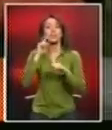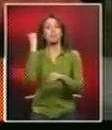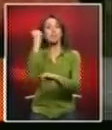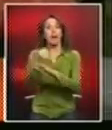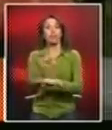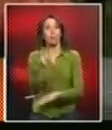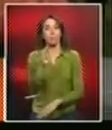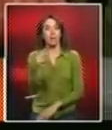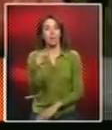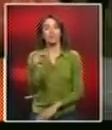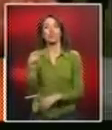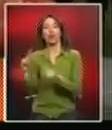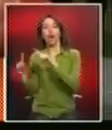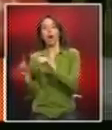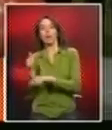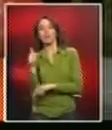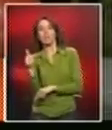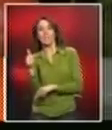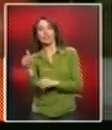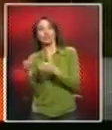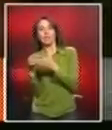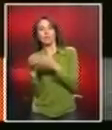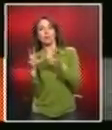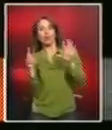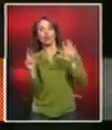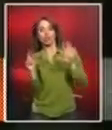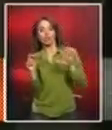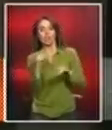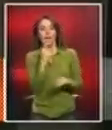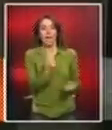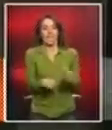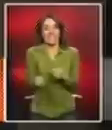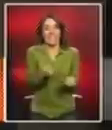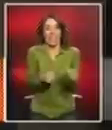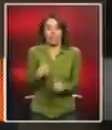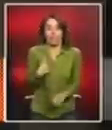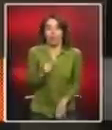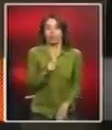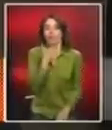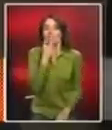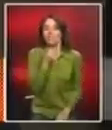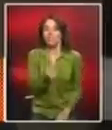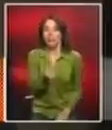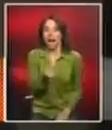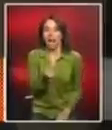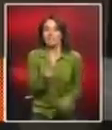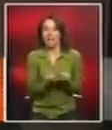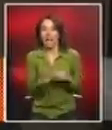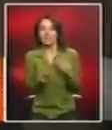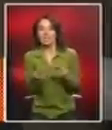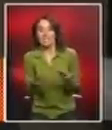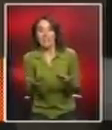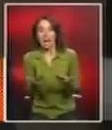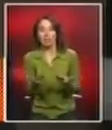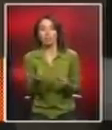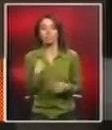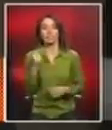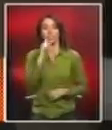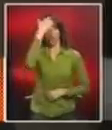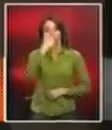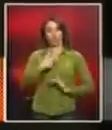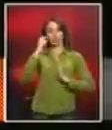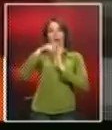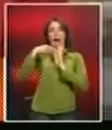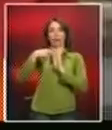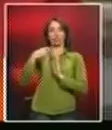un asistente de dirección del equipo de los 80. Uno se pone bien nervioso, no es fácil hacer algo si no haría actor, porque es